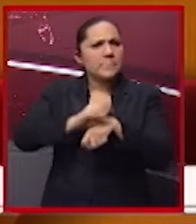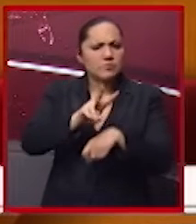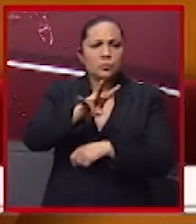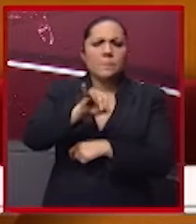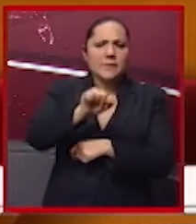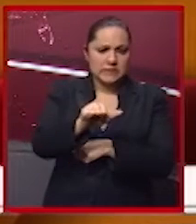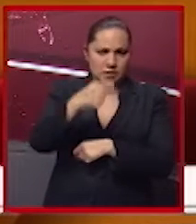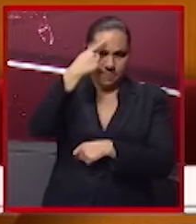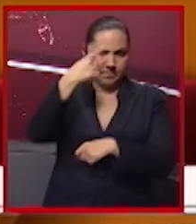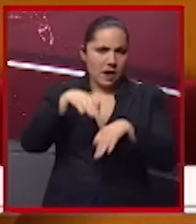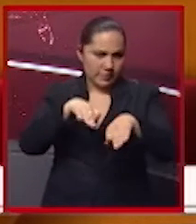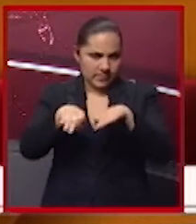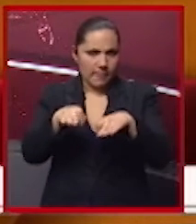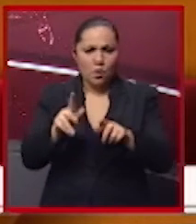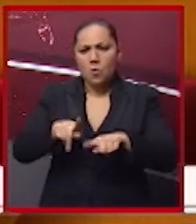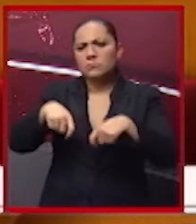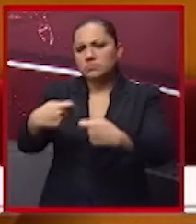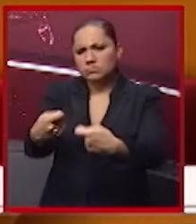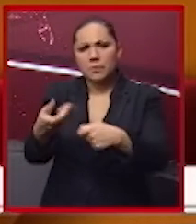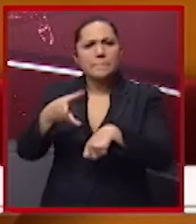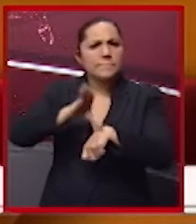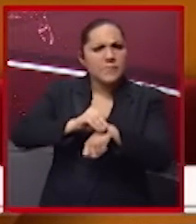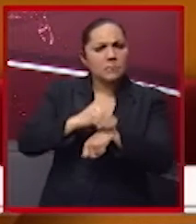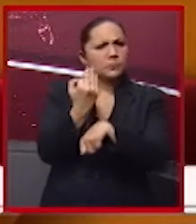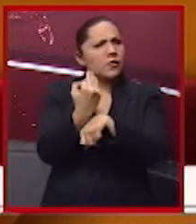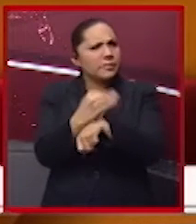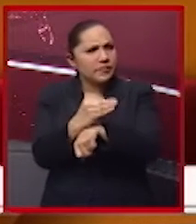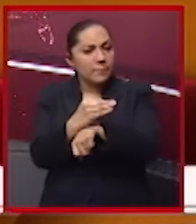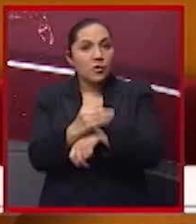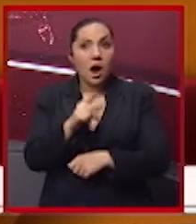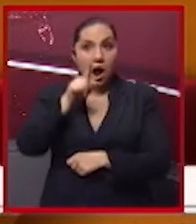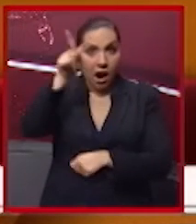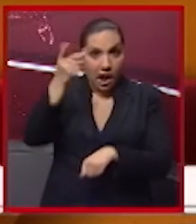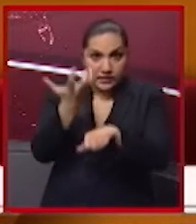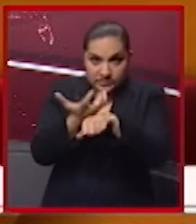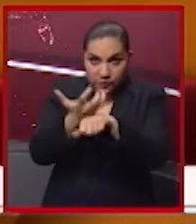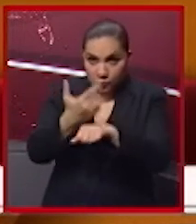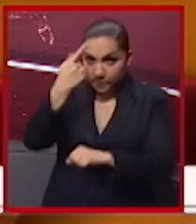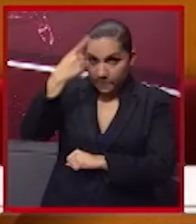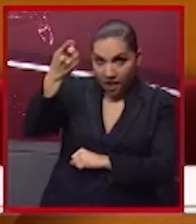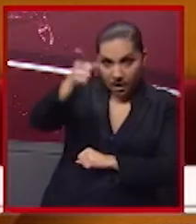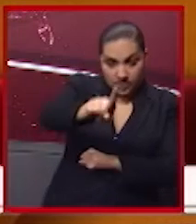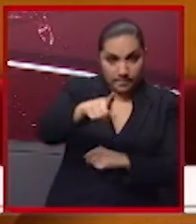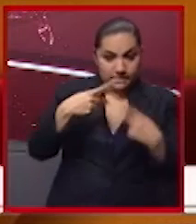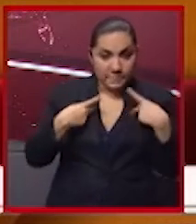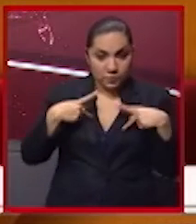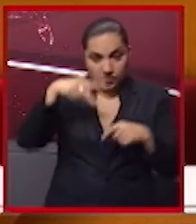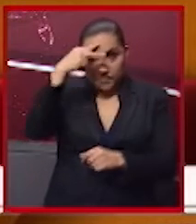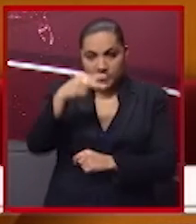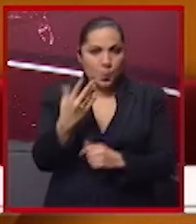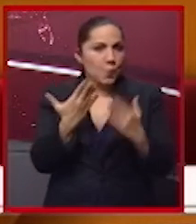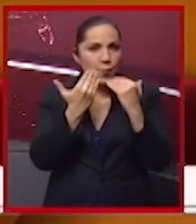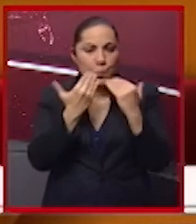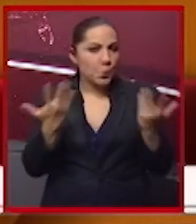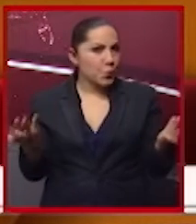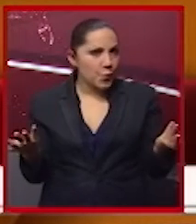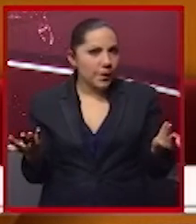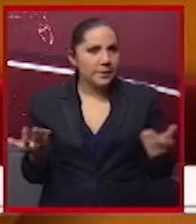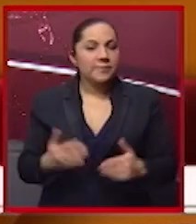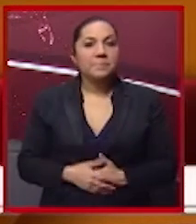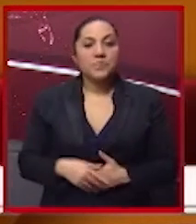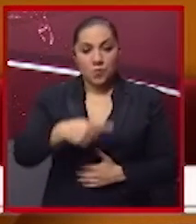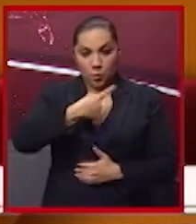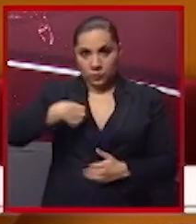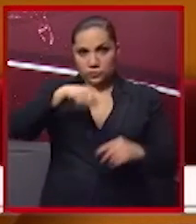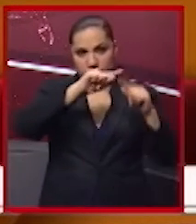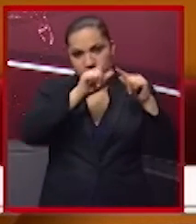que solamente que los mexicanos en Estados Unidos no tienen. En la parte sur de nuestro territorio nacional,